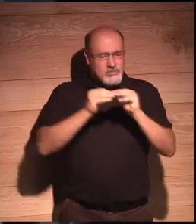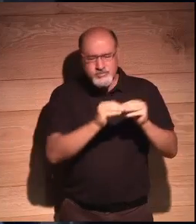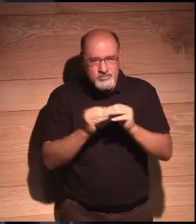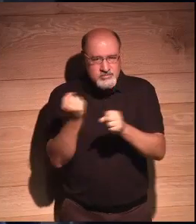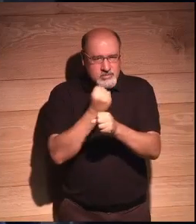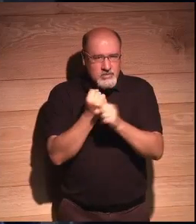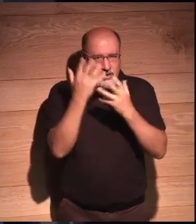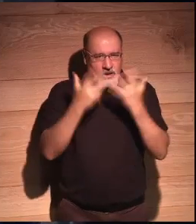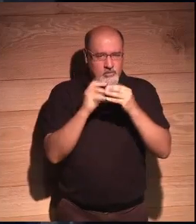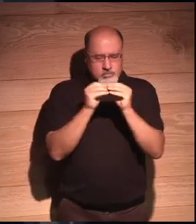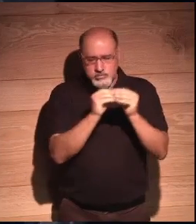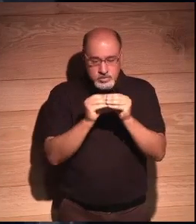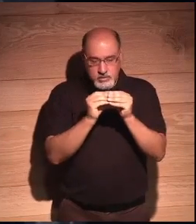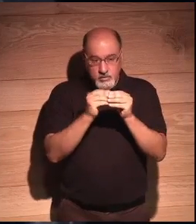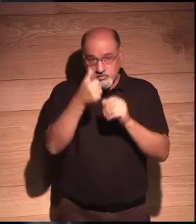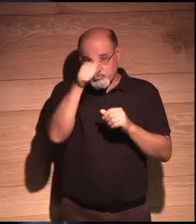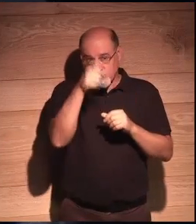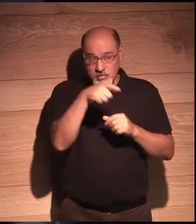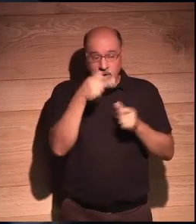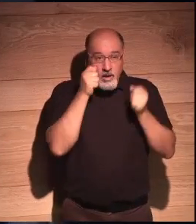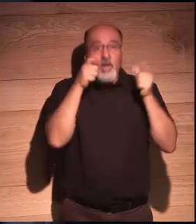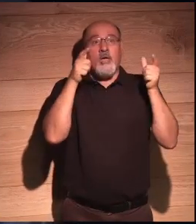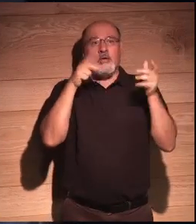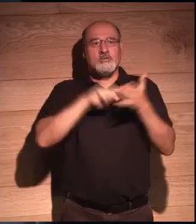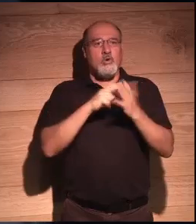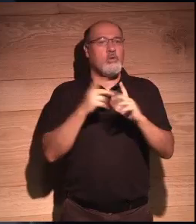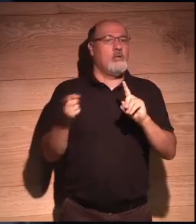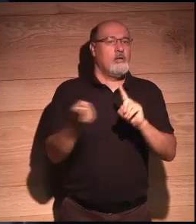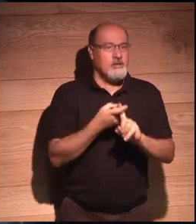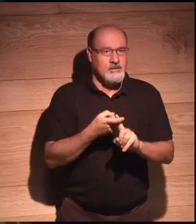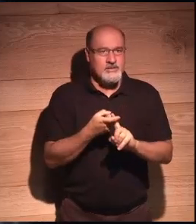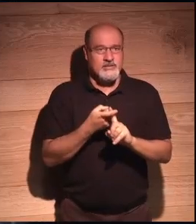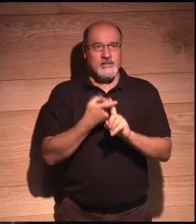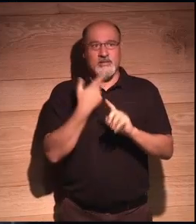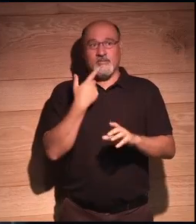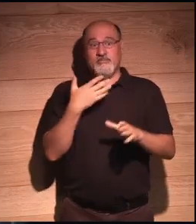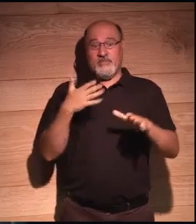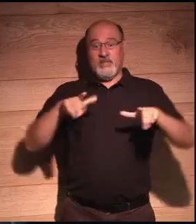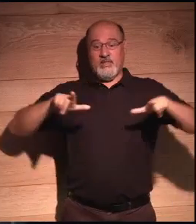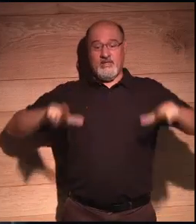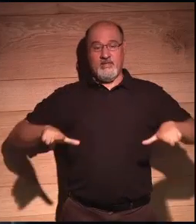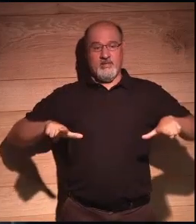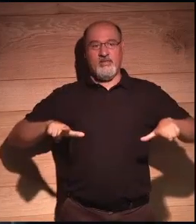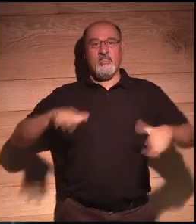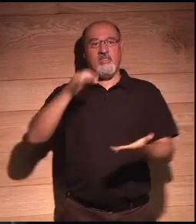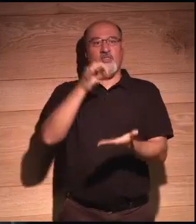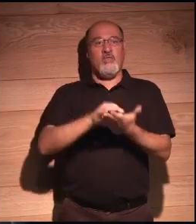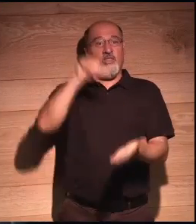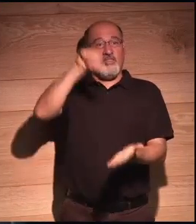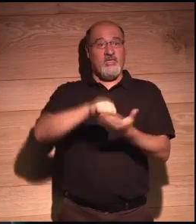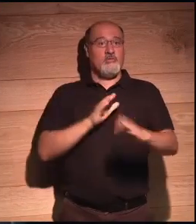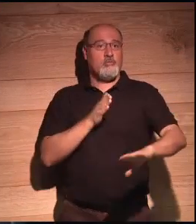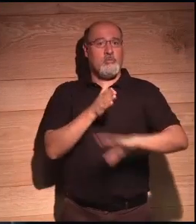problema se dio cuenta o pensó un poco en una solución así cuando intentaba ir al centro de la ciudad con su familia a hacer unas